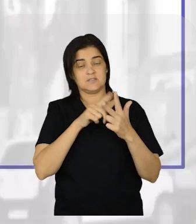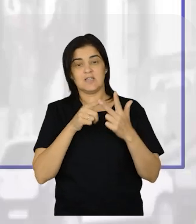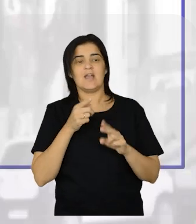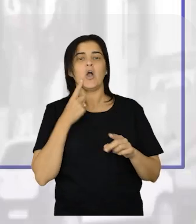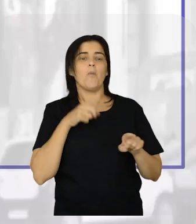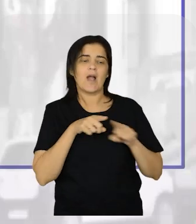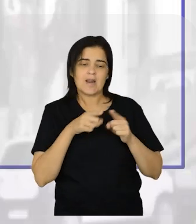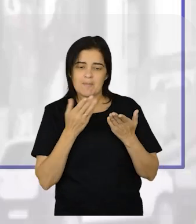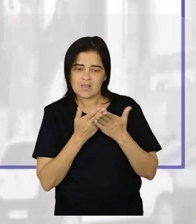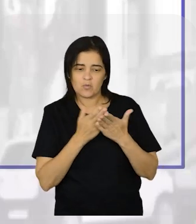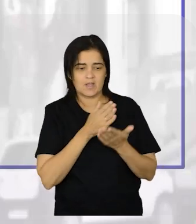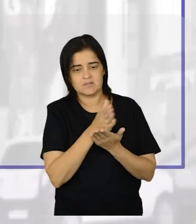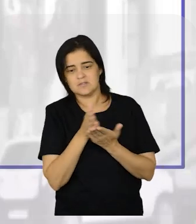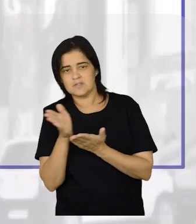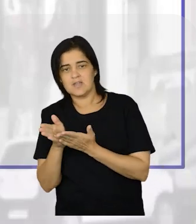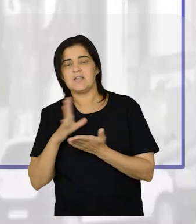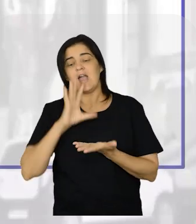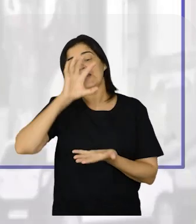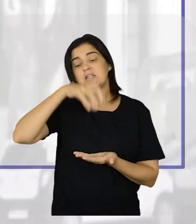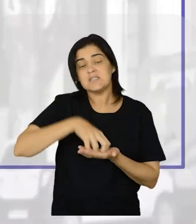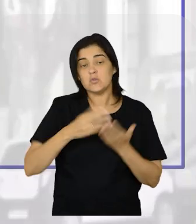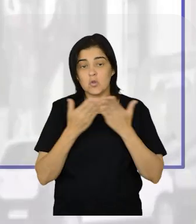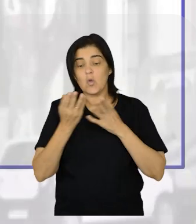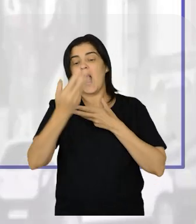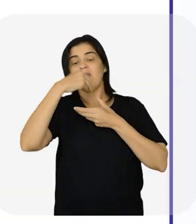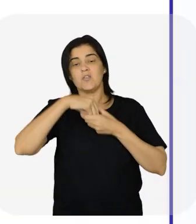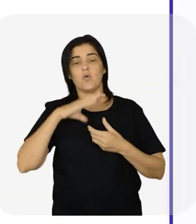que se ofrecen en este centro de estudio.